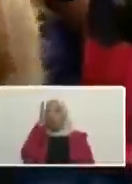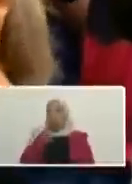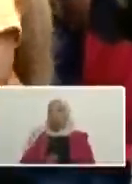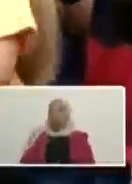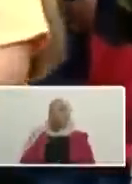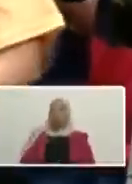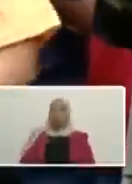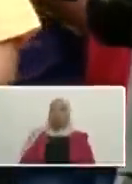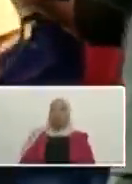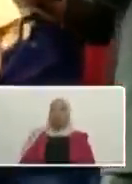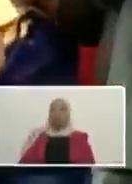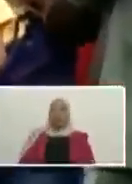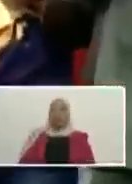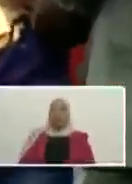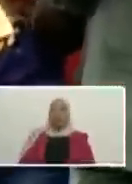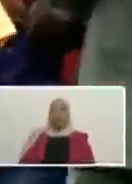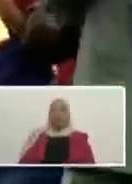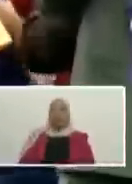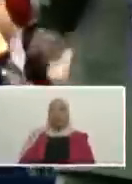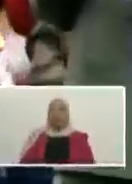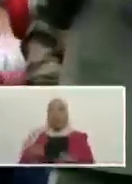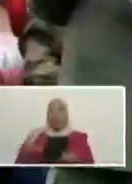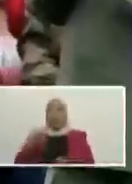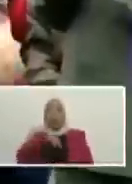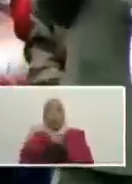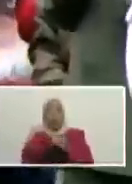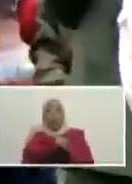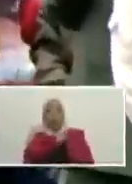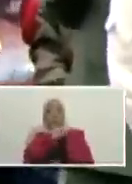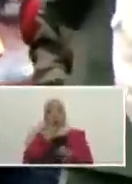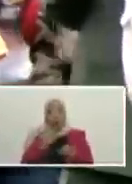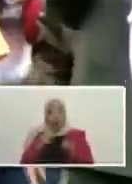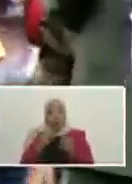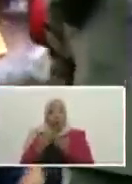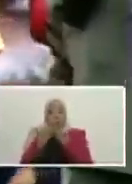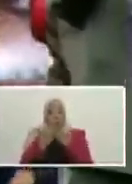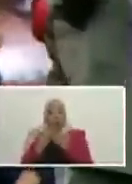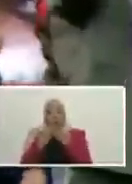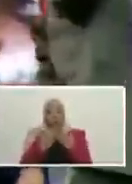Que viene de los liceos, ahora está en la universidad.